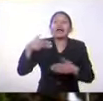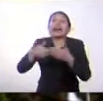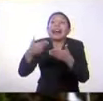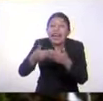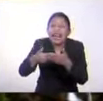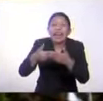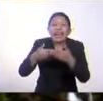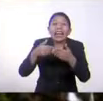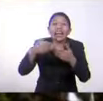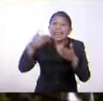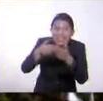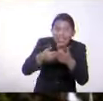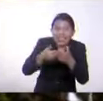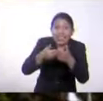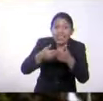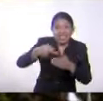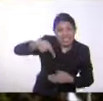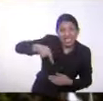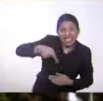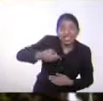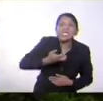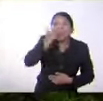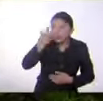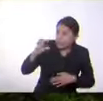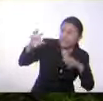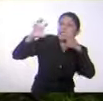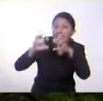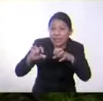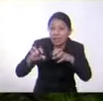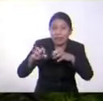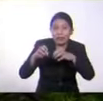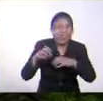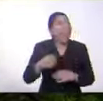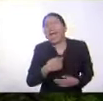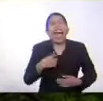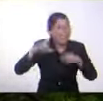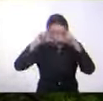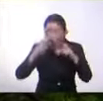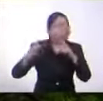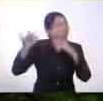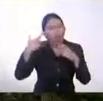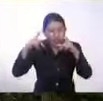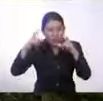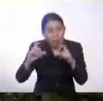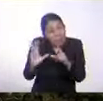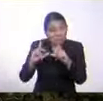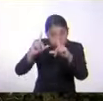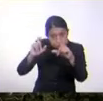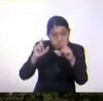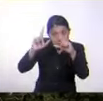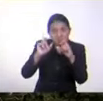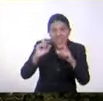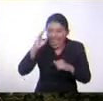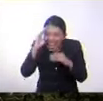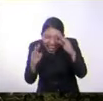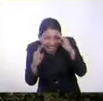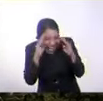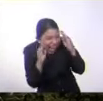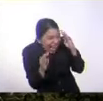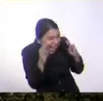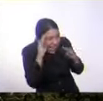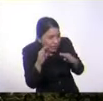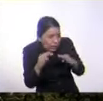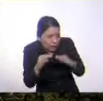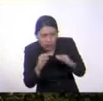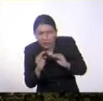van a aparear y cuando esto ocurre, los machos suelen ser muy agresivos. ¡Ay, tú solo la foto! ¡Corre al señor Coatí!